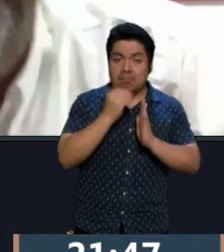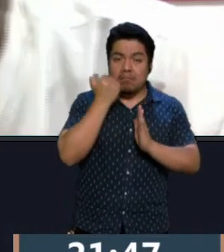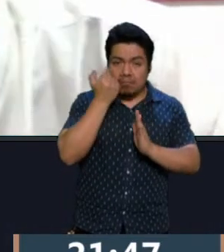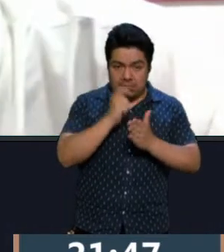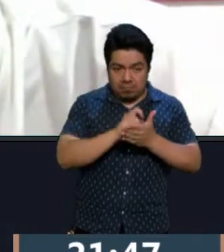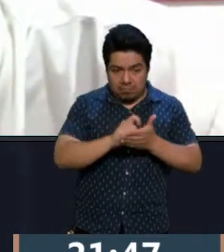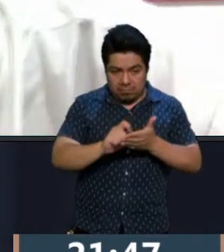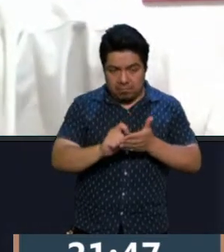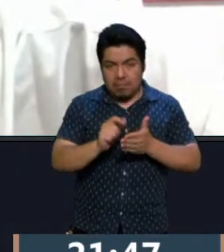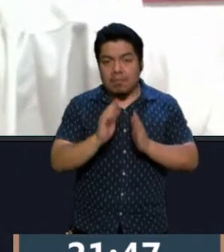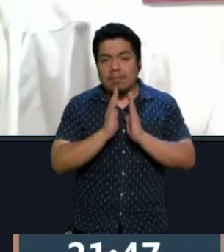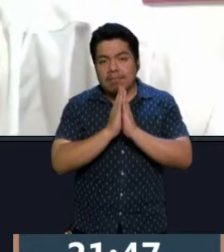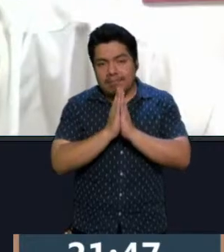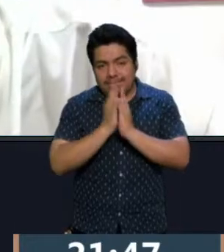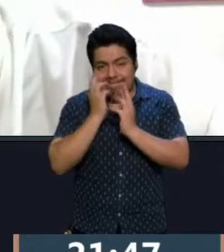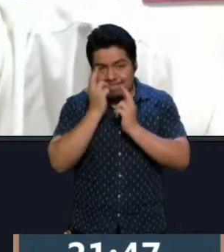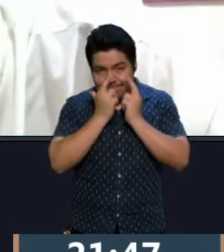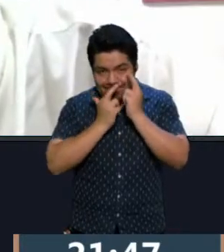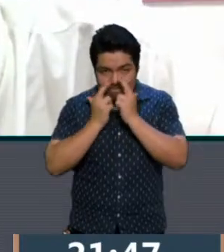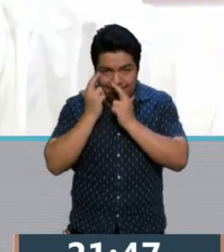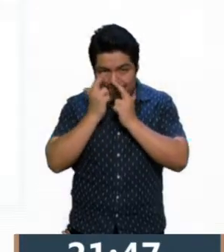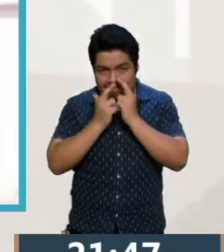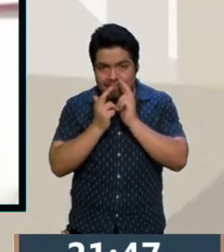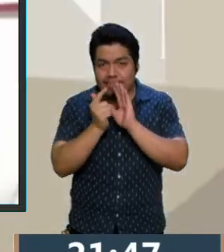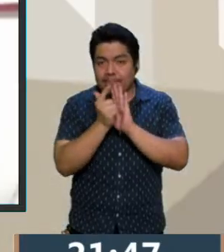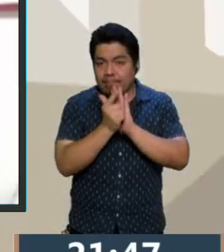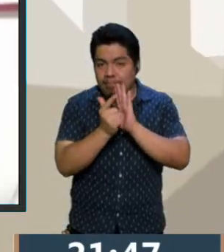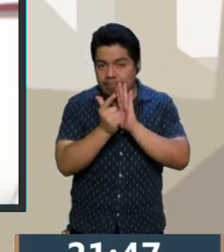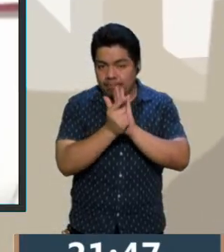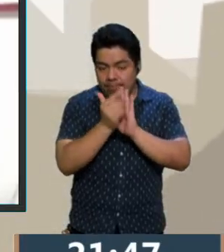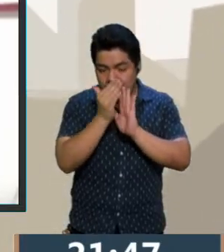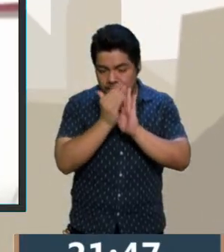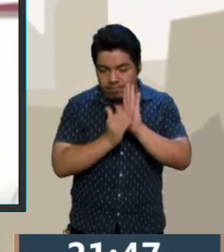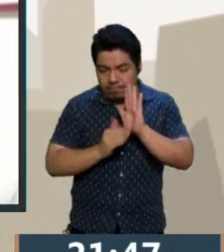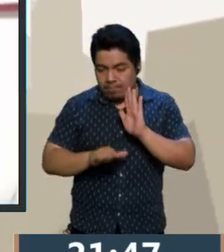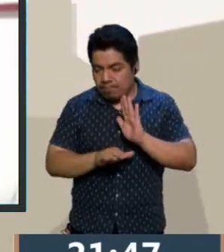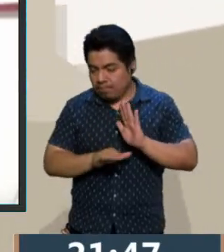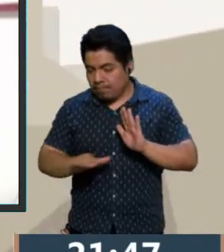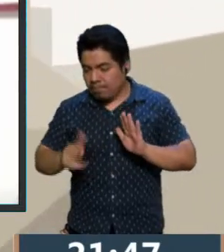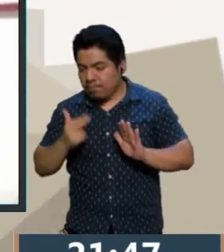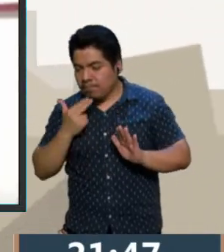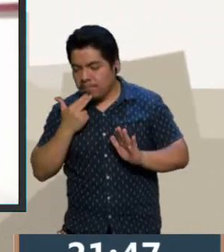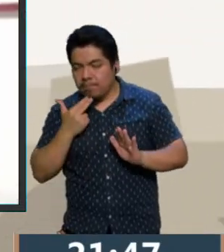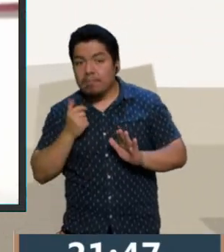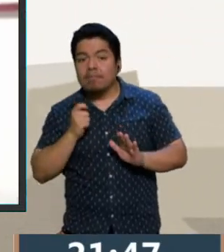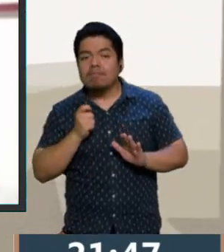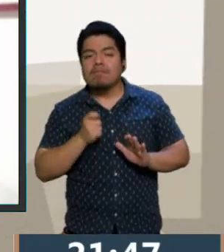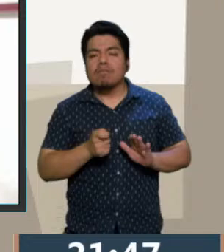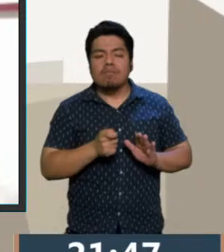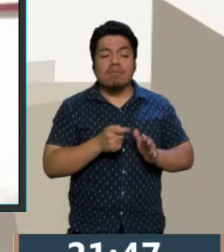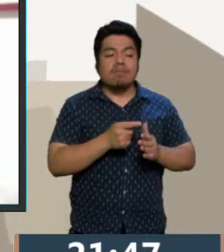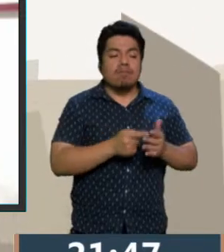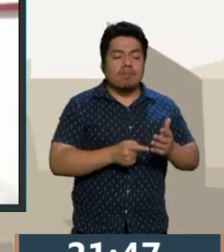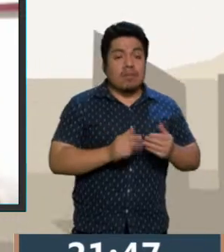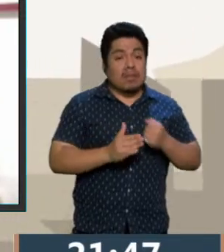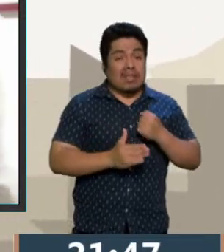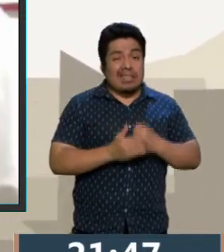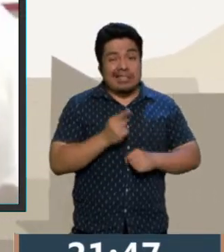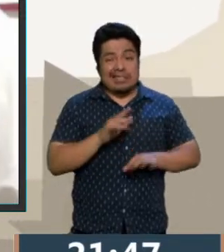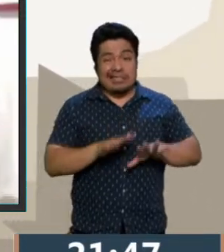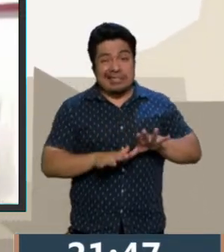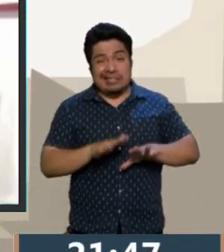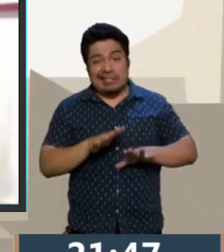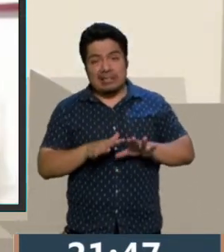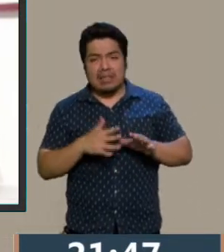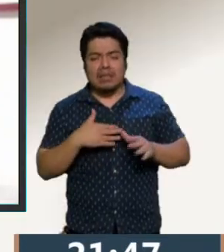departamento, cerciorarse de lo que señala la zonificación del uso de suelo para ese departamento, porque se corre el riesgo de, siendo